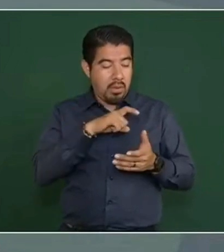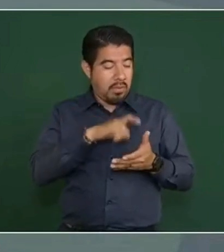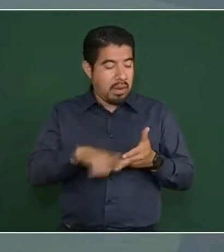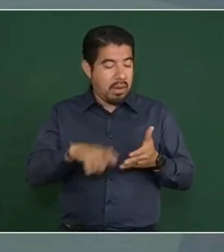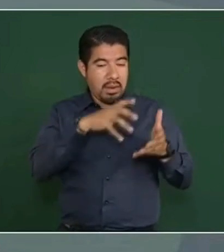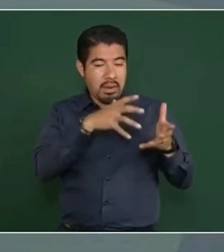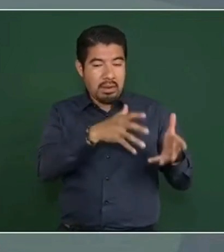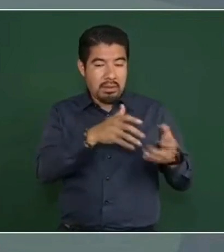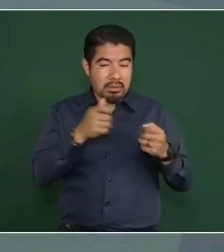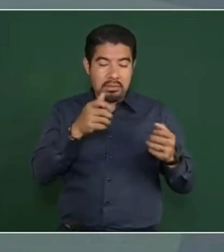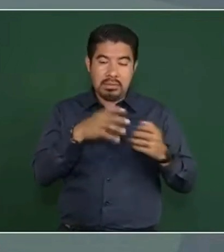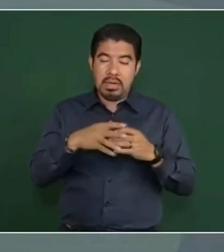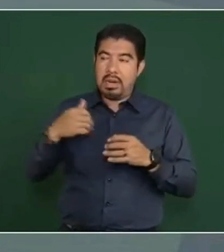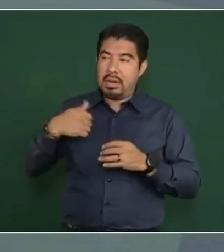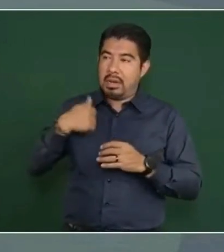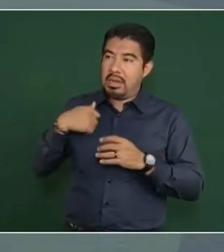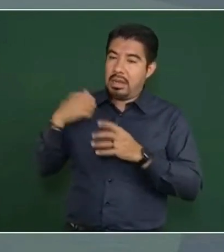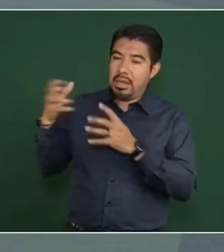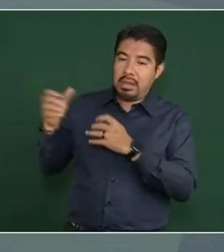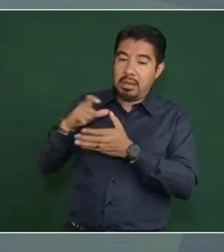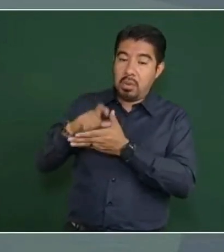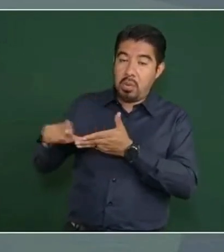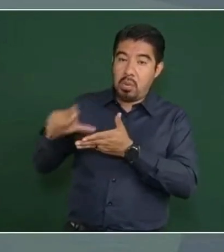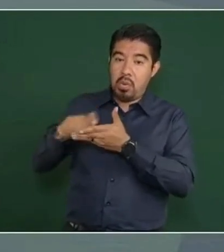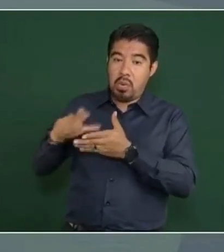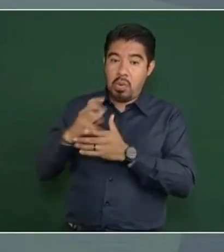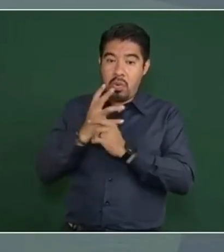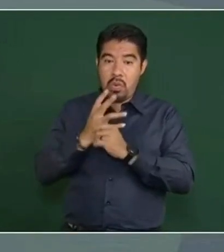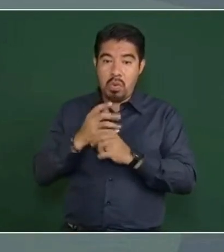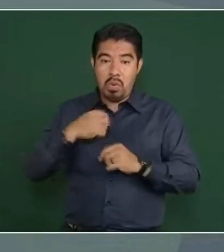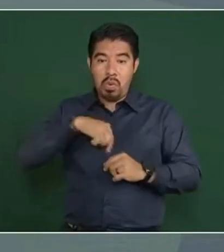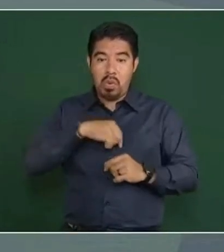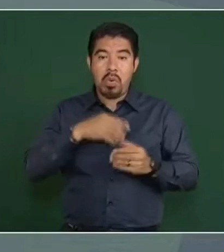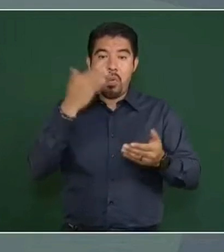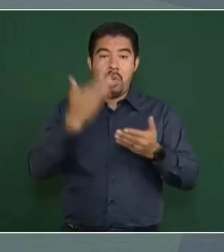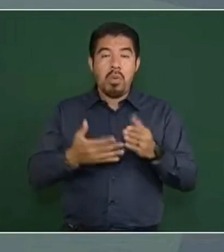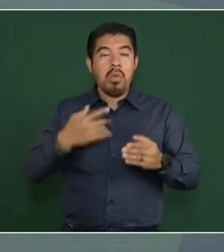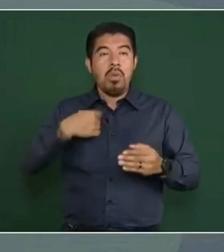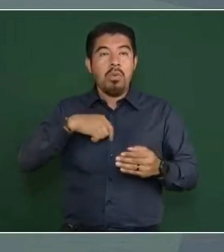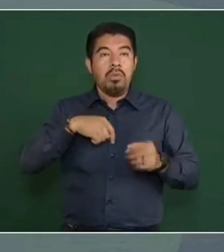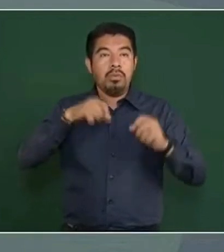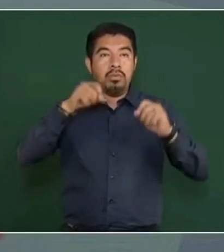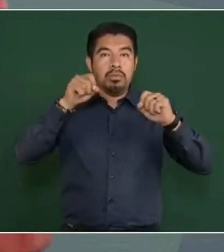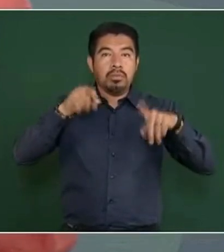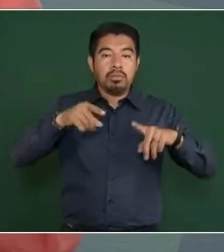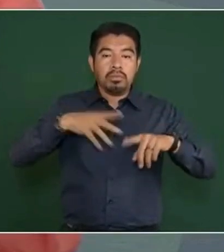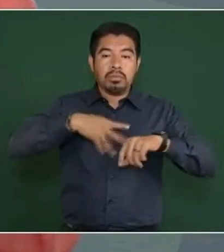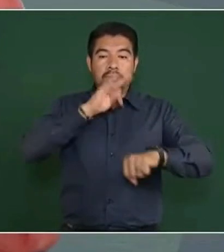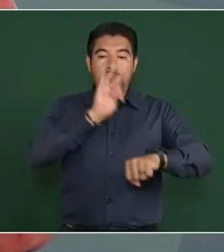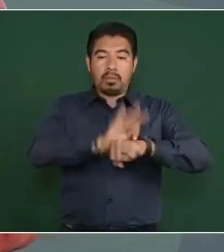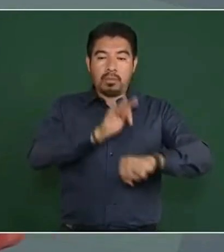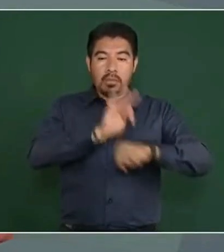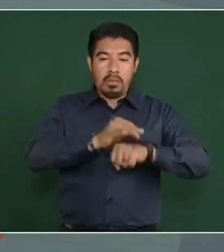al Canadá y a otras partes, y que por eso había que fortalecer